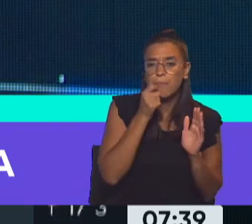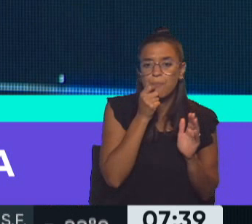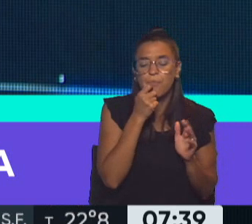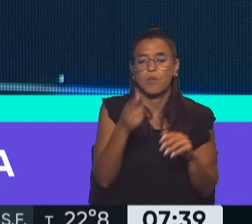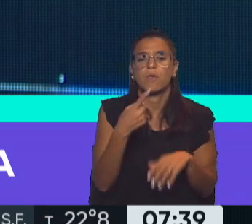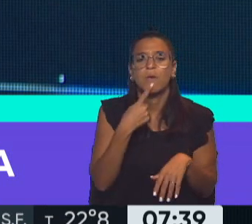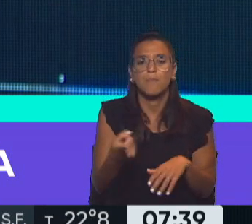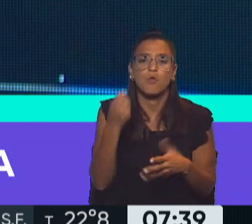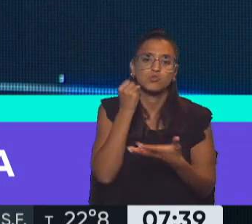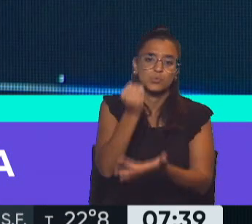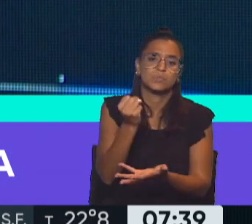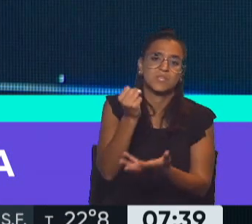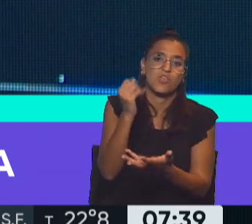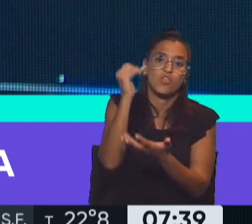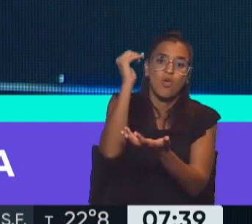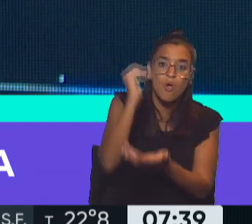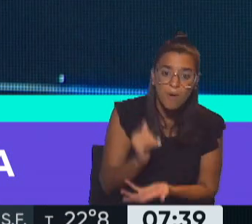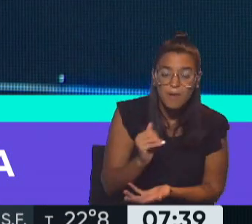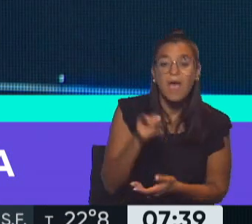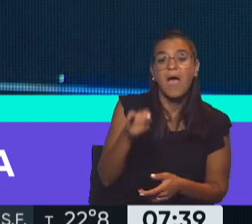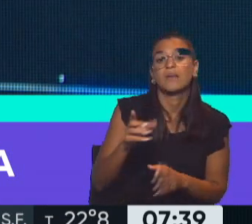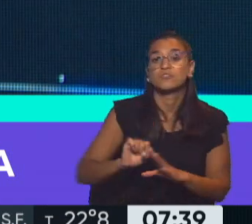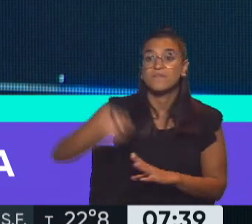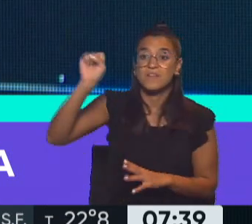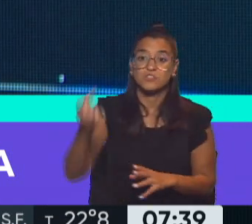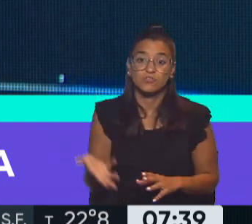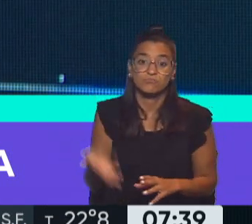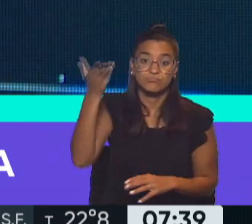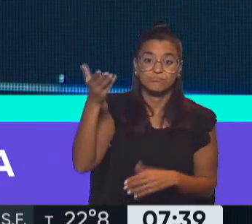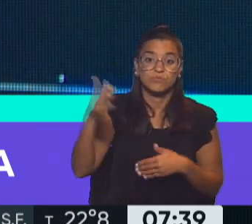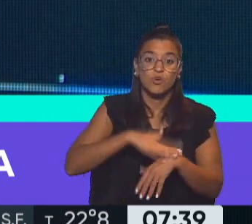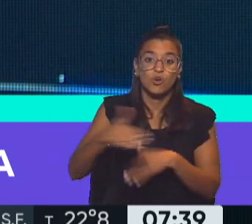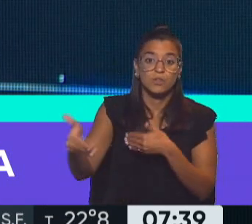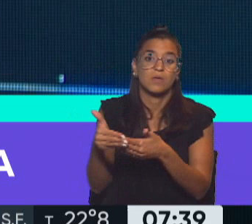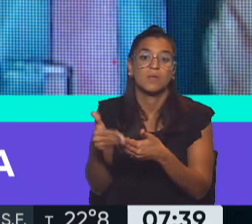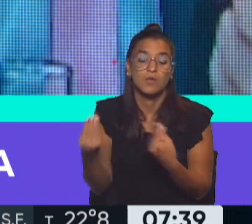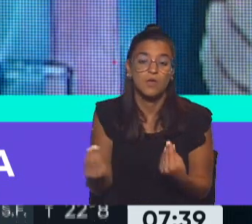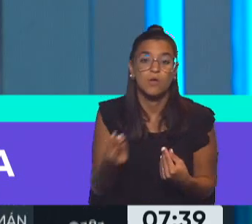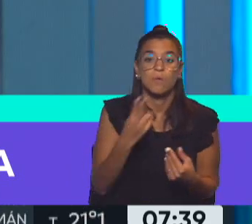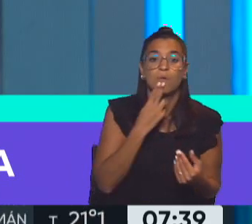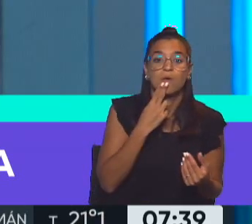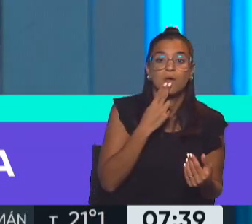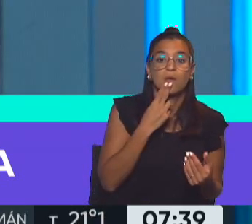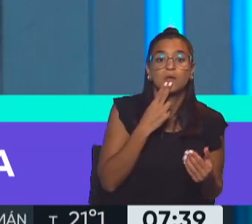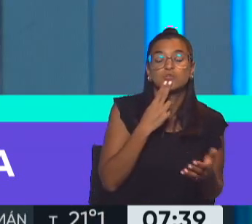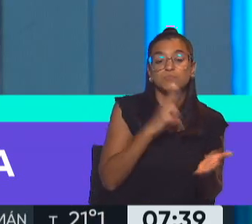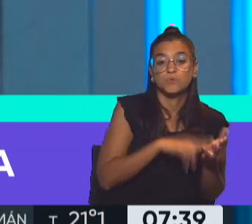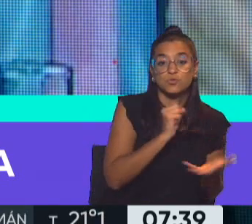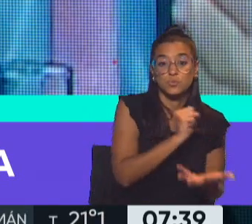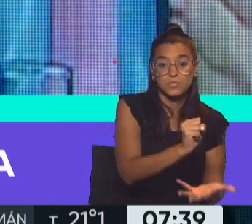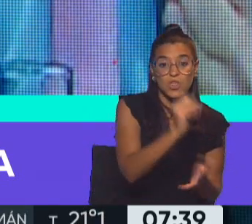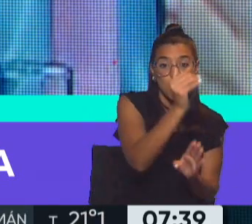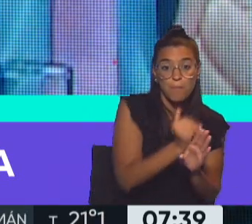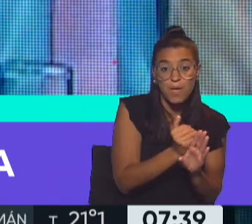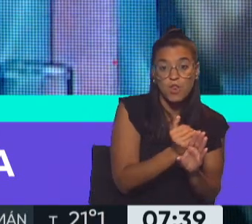reducción de subsidios, aceleran la inflación en el corto plazo. Porque, por ejemplo, una reducción de subsidios